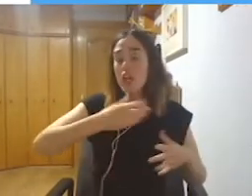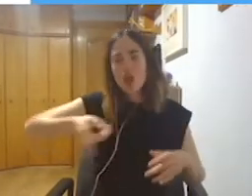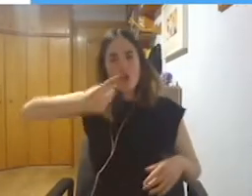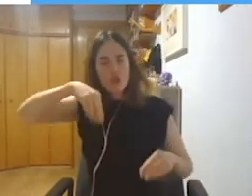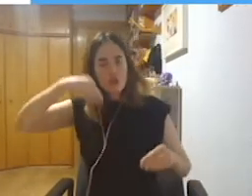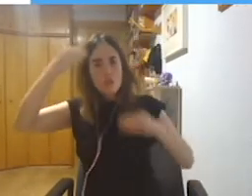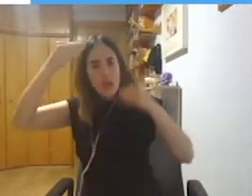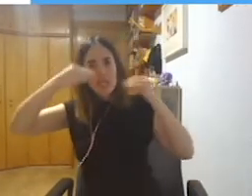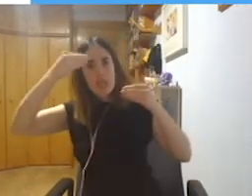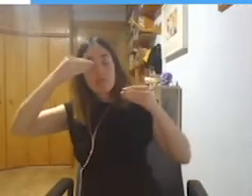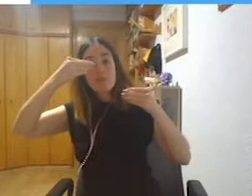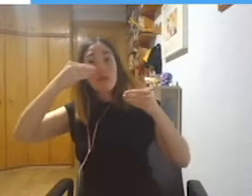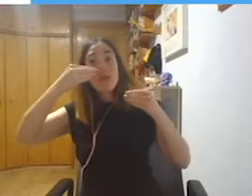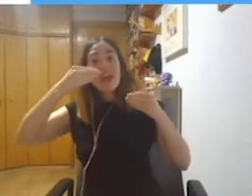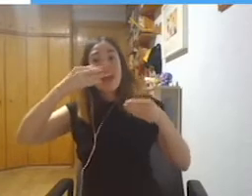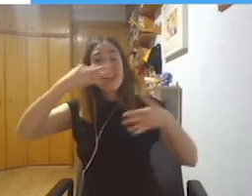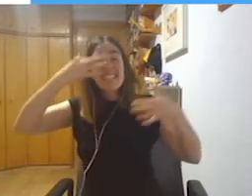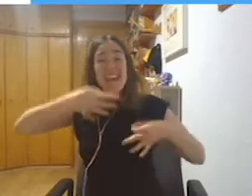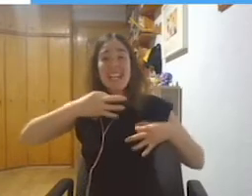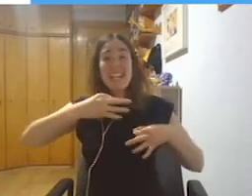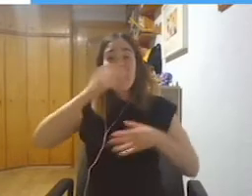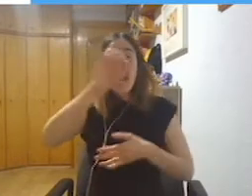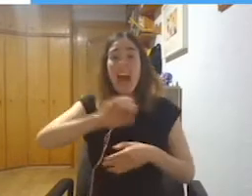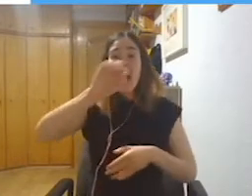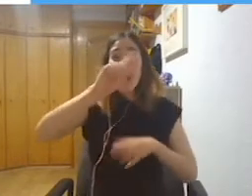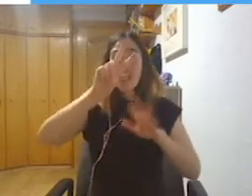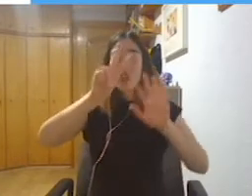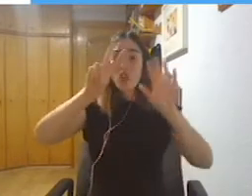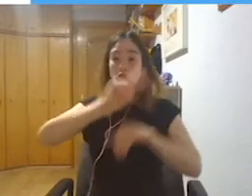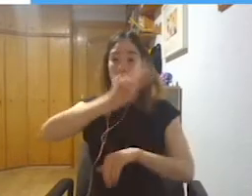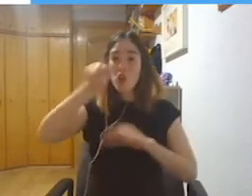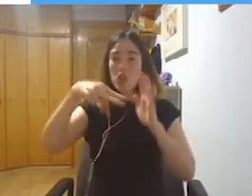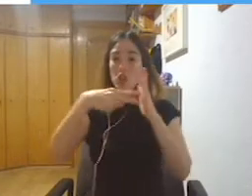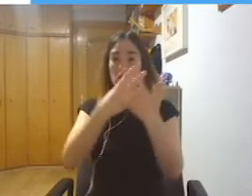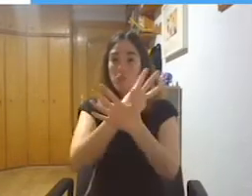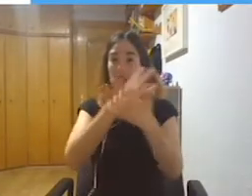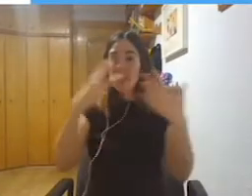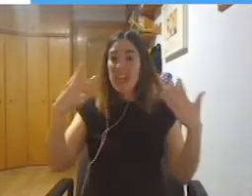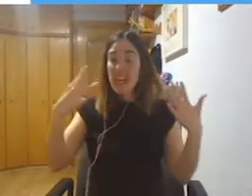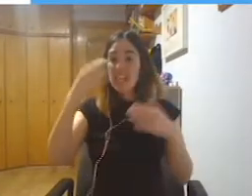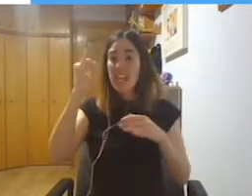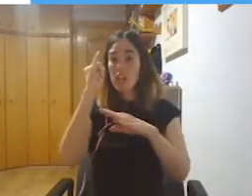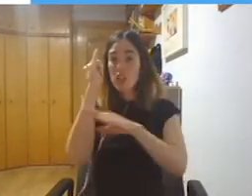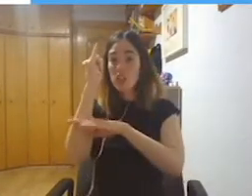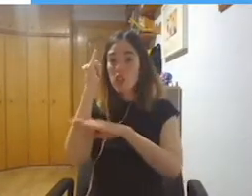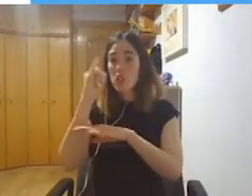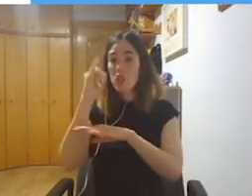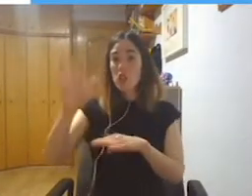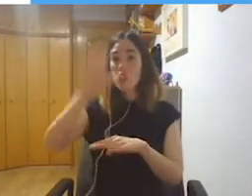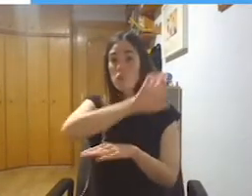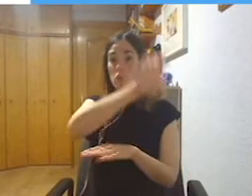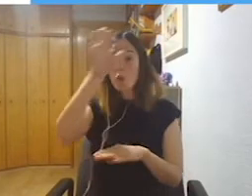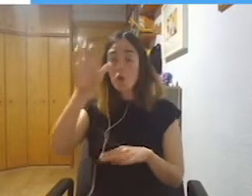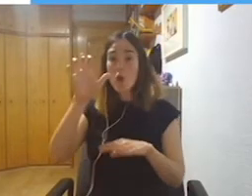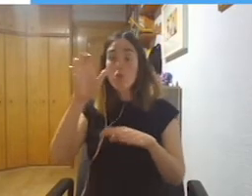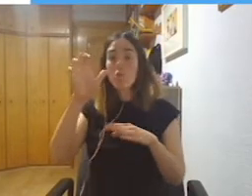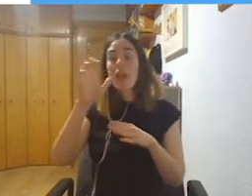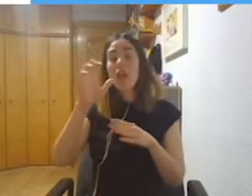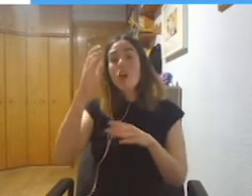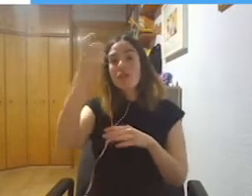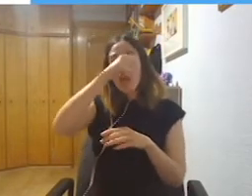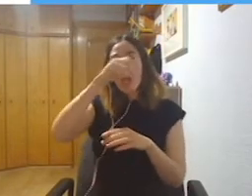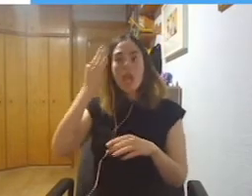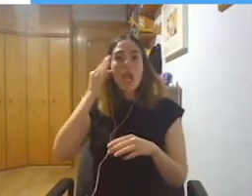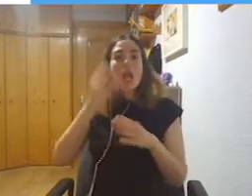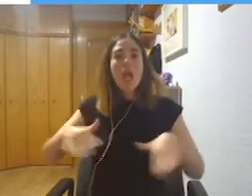de hecho, en el año 2018, el Instituto Europeo de la Igualdad de Género sitúa a España como el octavo país con